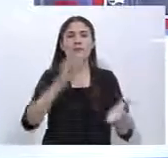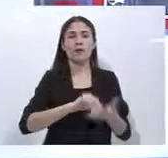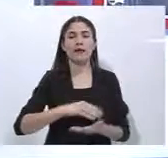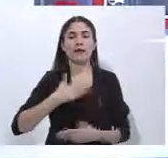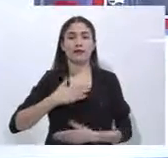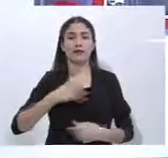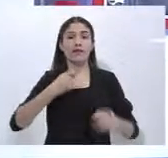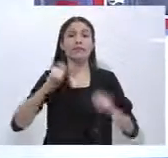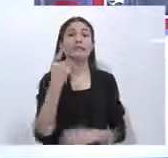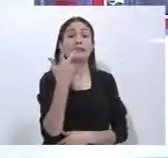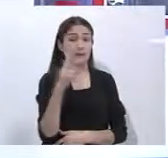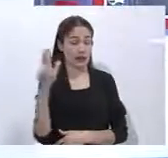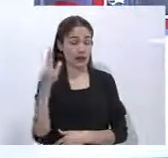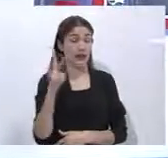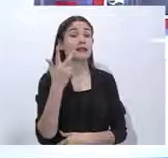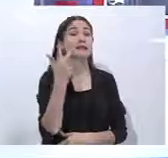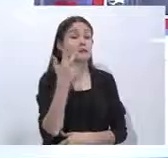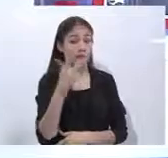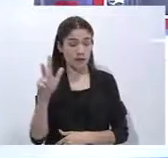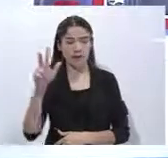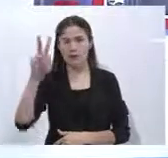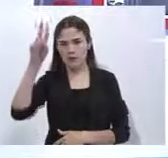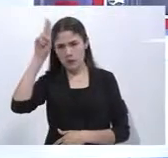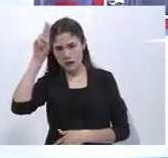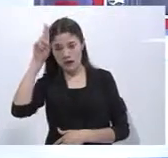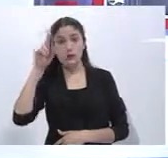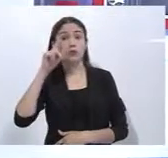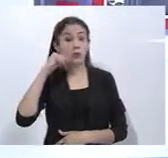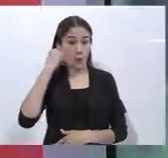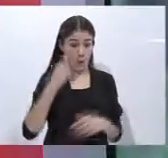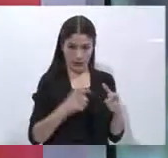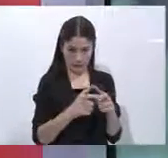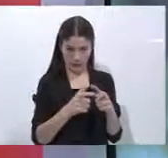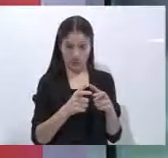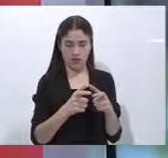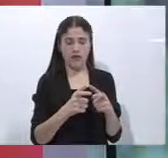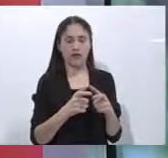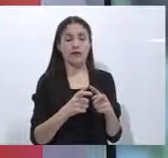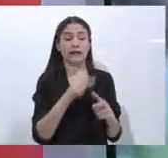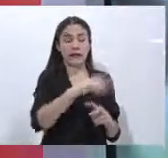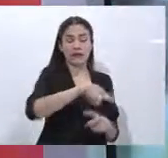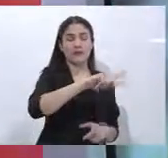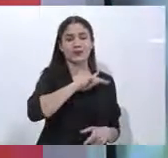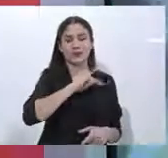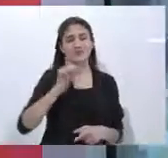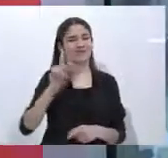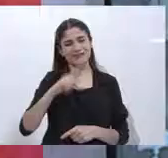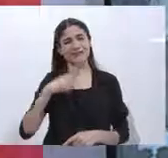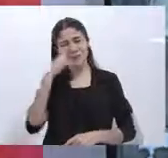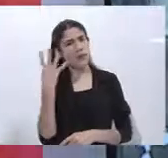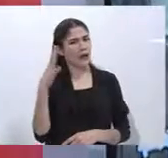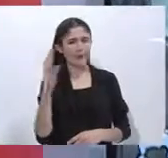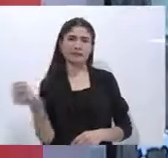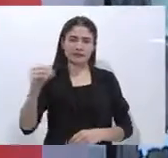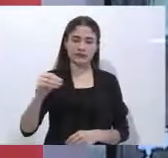alguna imperfección los productores querían cuatro mil guaraníes pero es muy difícil en un momento